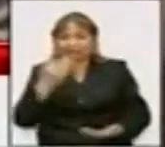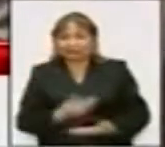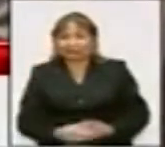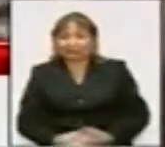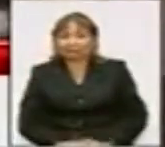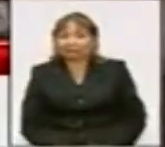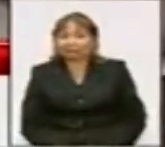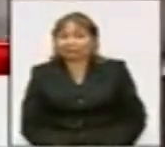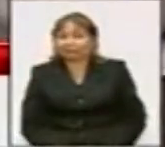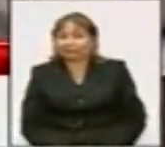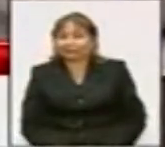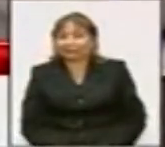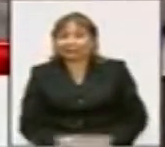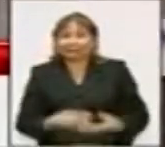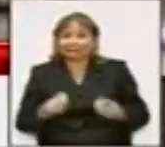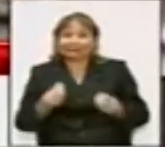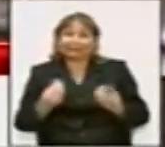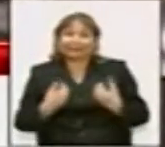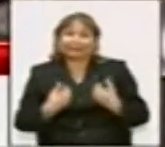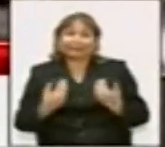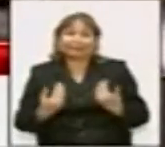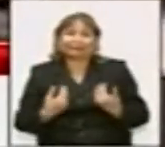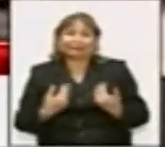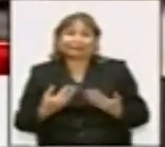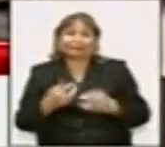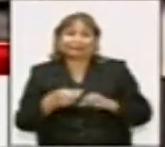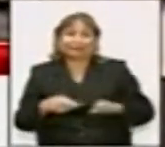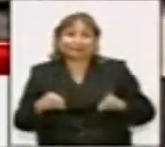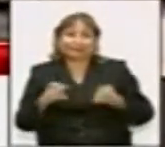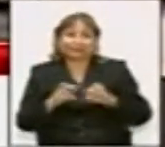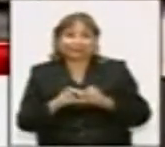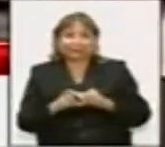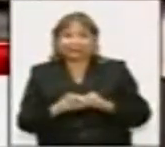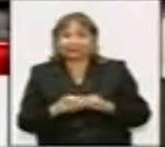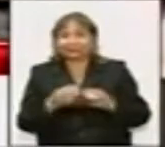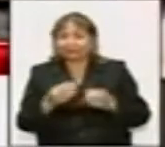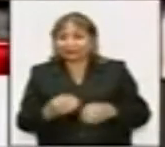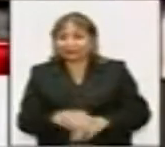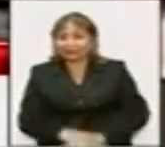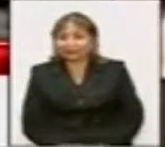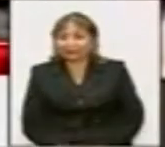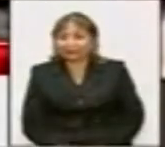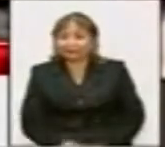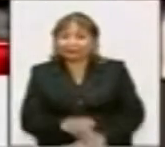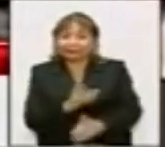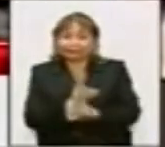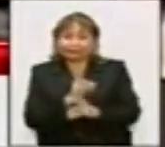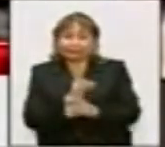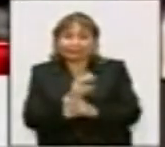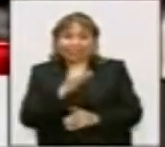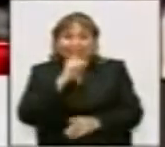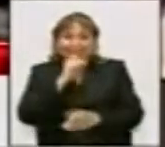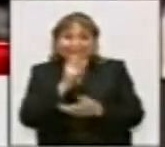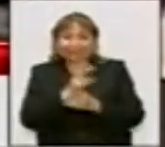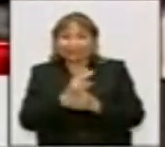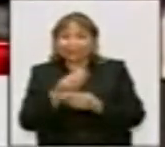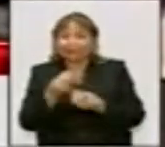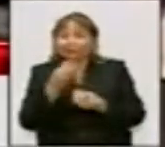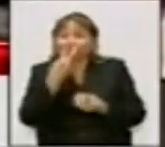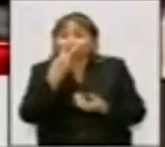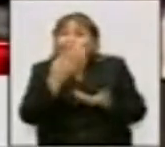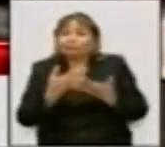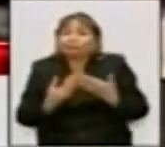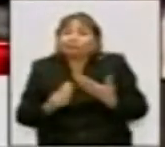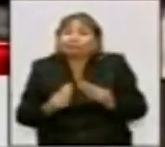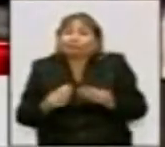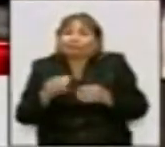entonces como no vamos a tener por lo menos del parlamento no es cierto el cuidado y el celo de ver cómo es que se